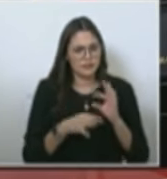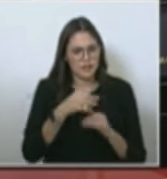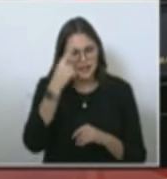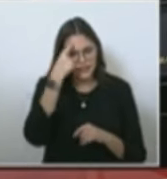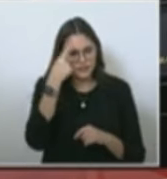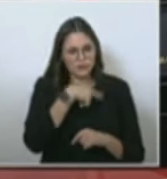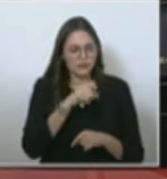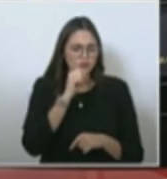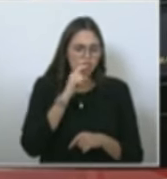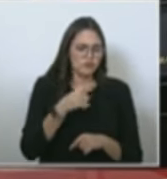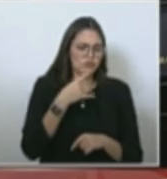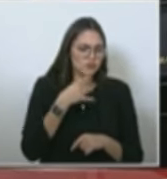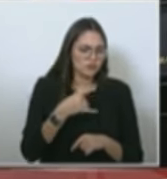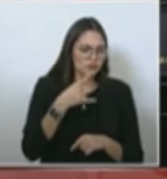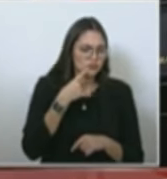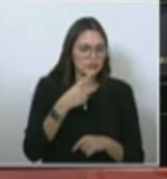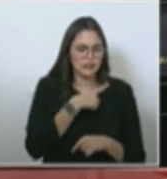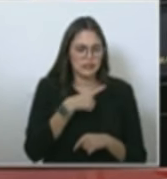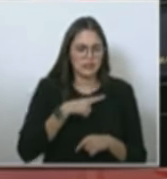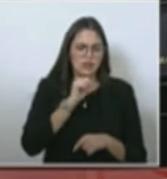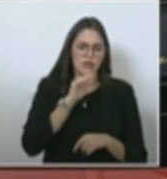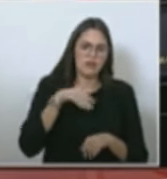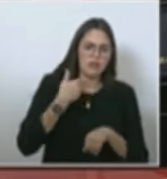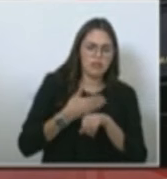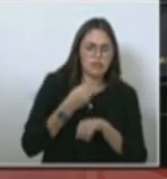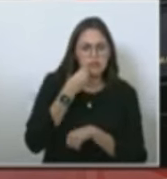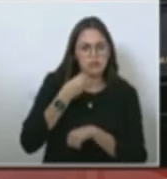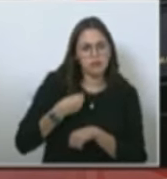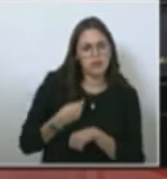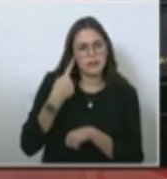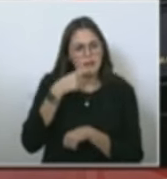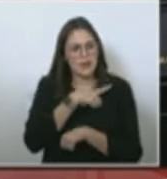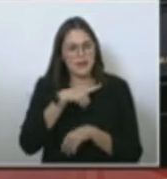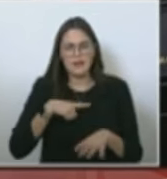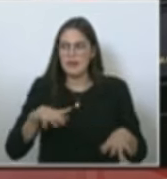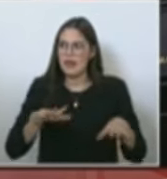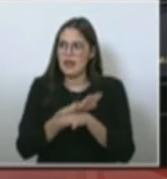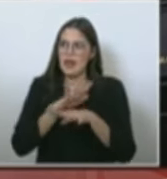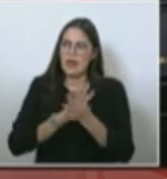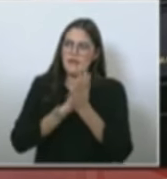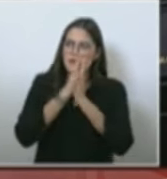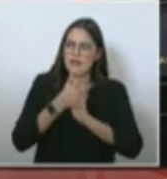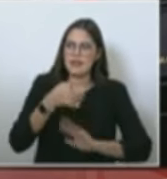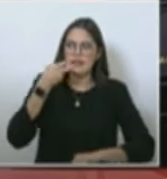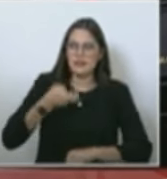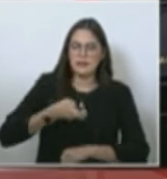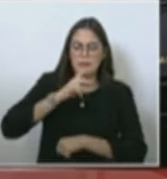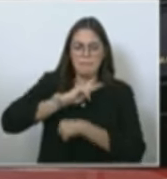cejara realmente su compromiso por la transformación de nuestro país.